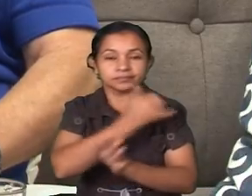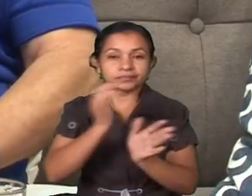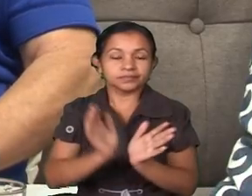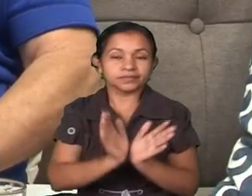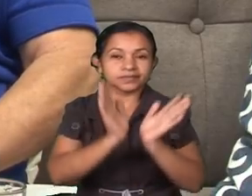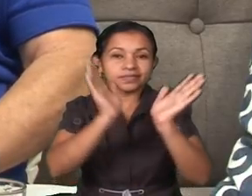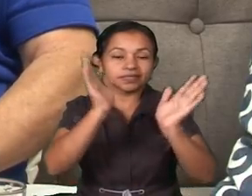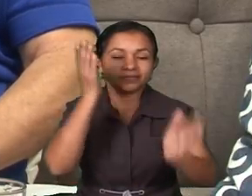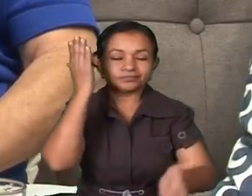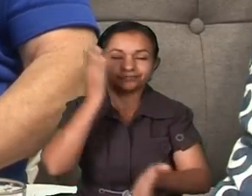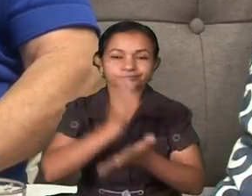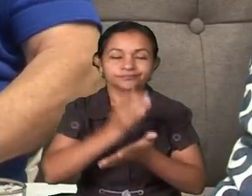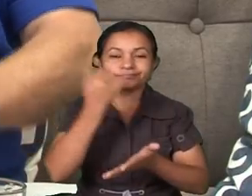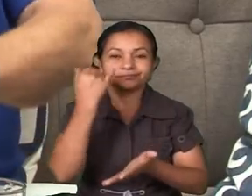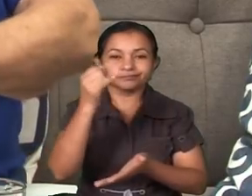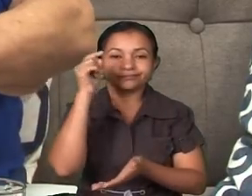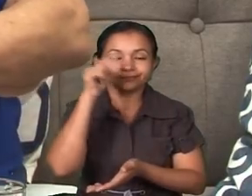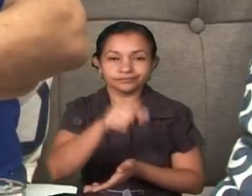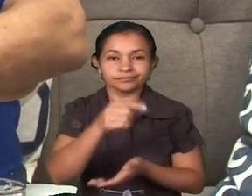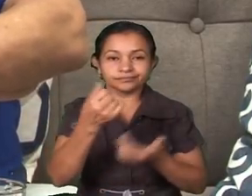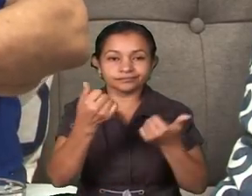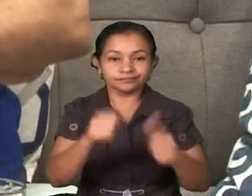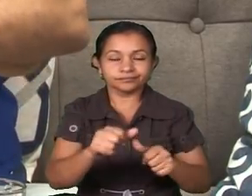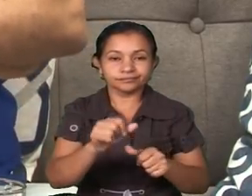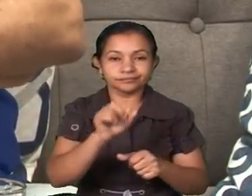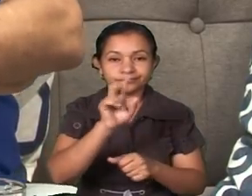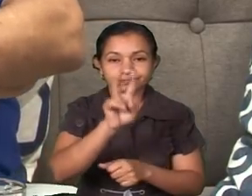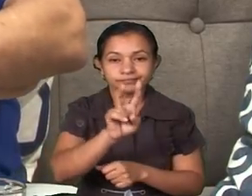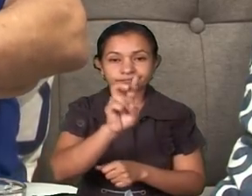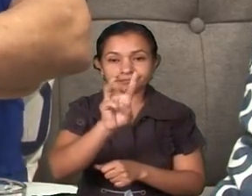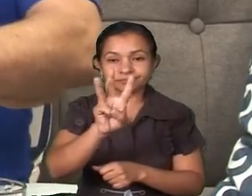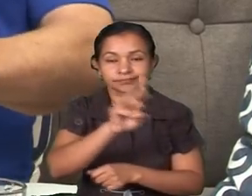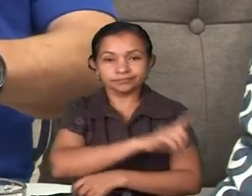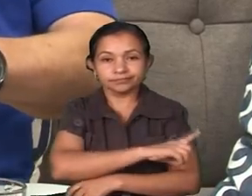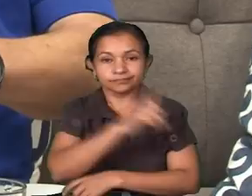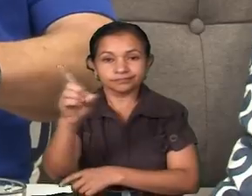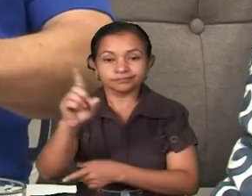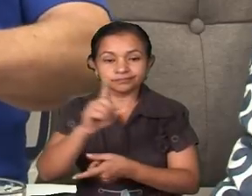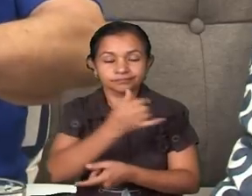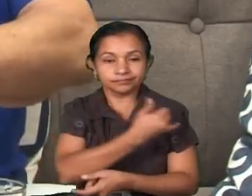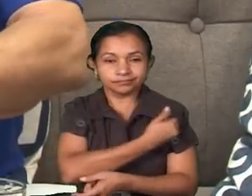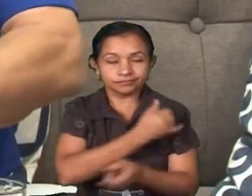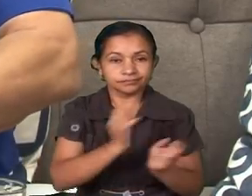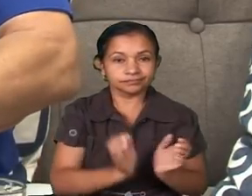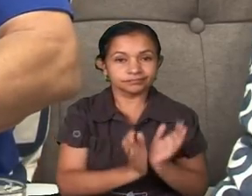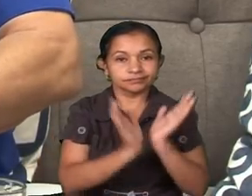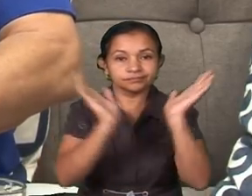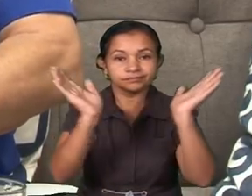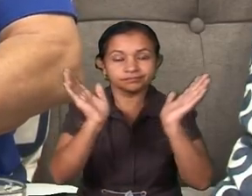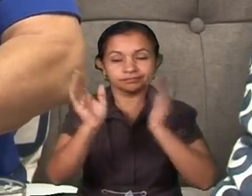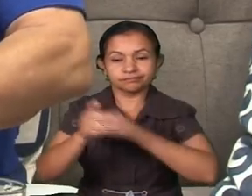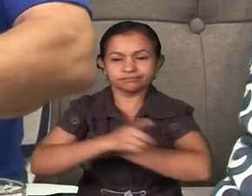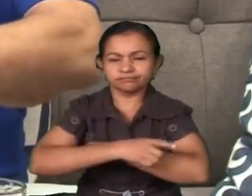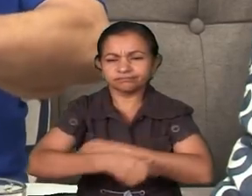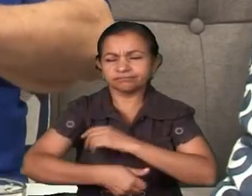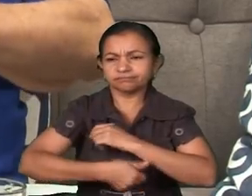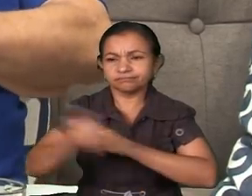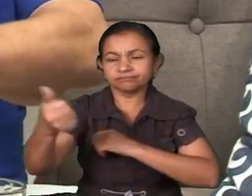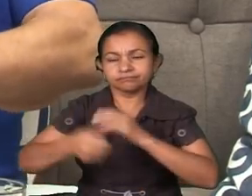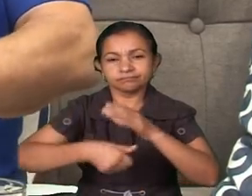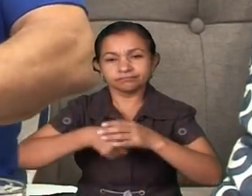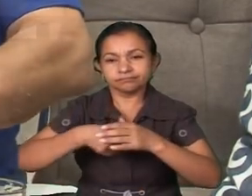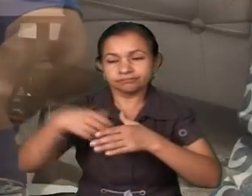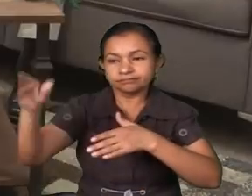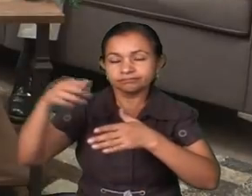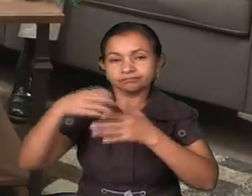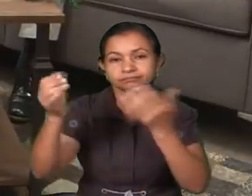del INS. Y en 2-3 días cambiaron de las reformas del INS a que Daniel se fuera, a que este gobierno